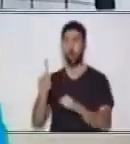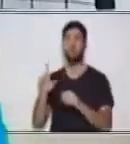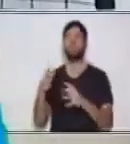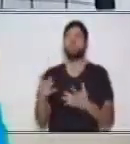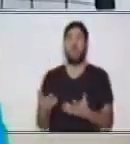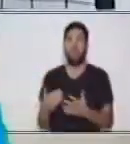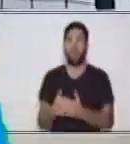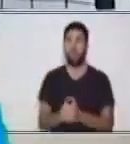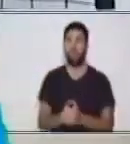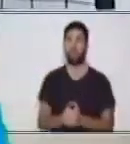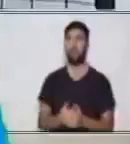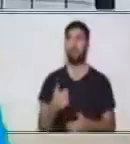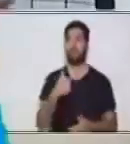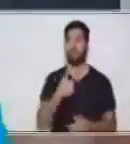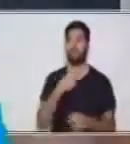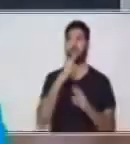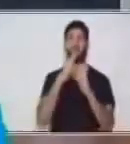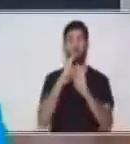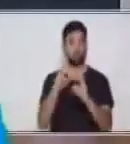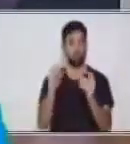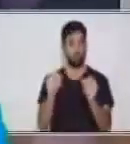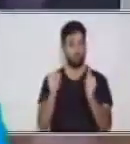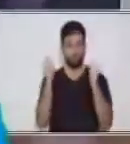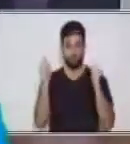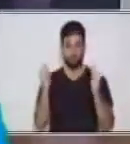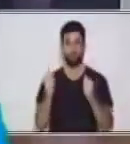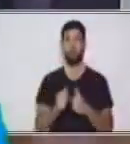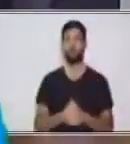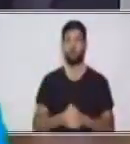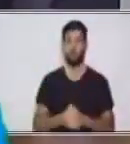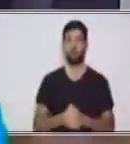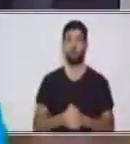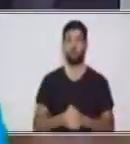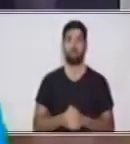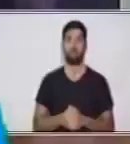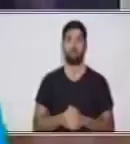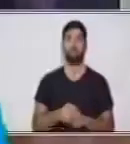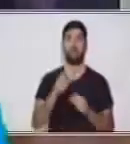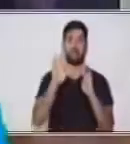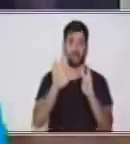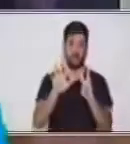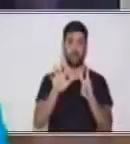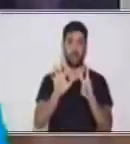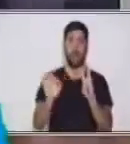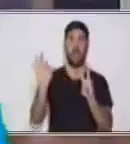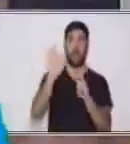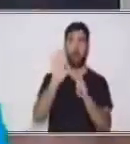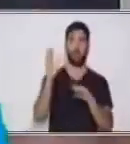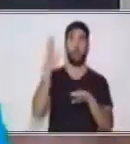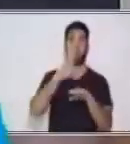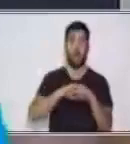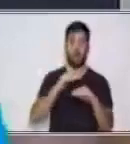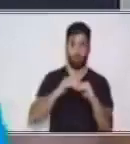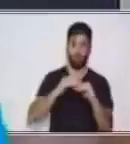a dar una respuesta brevemente. Aumentó 7 grados